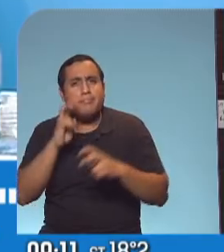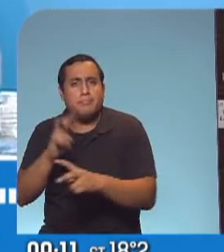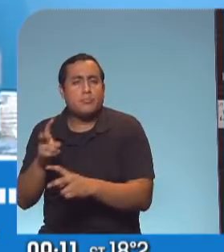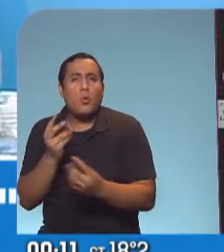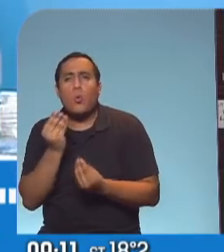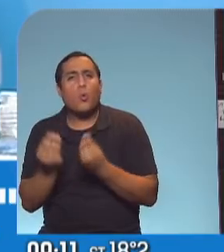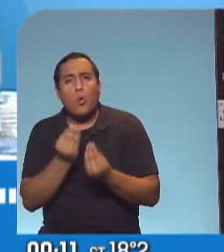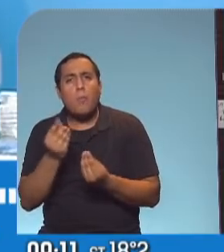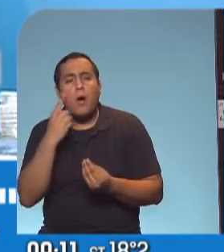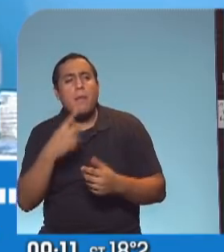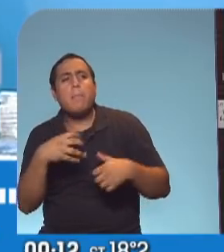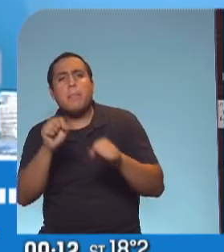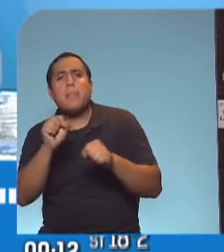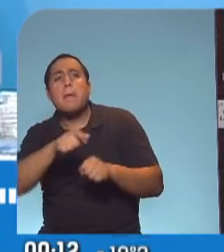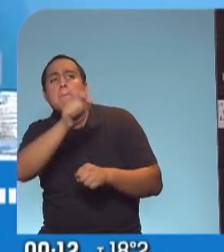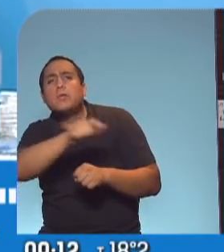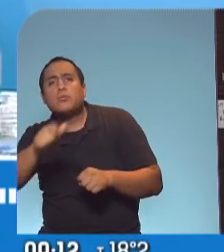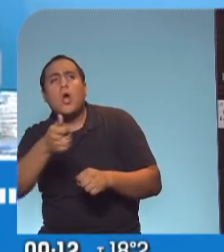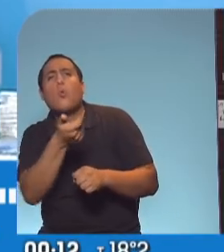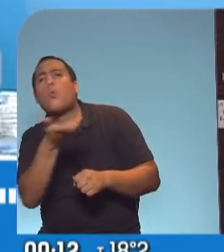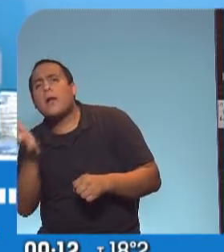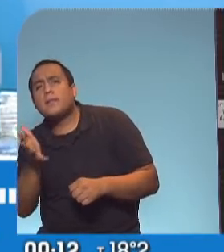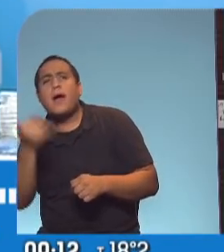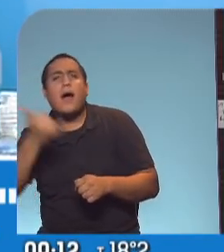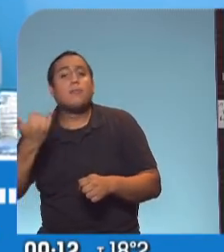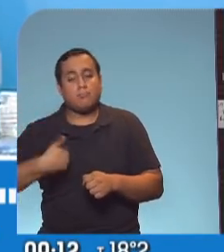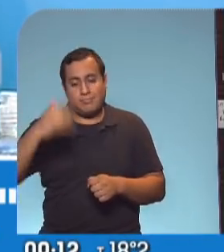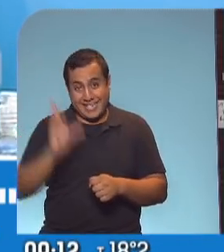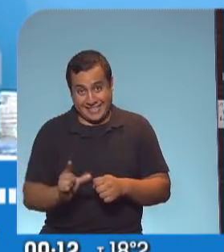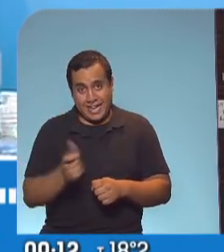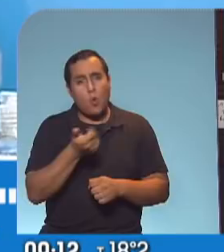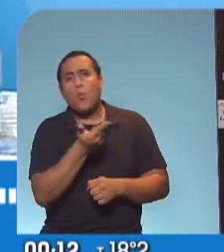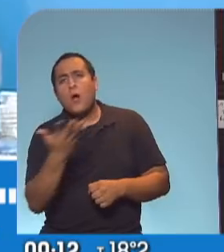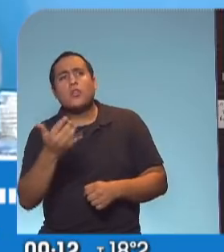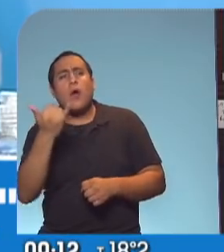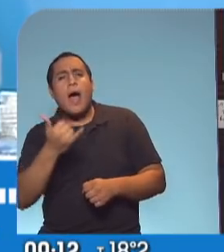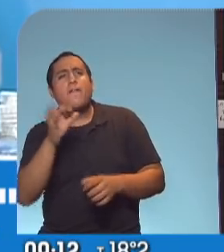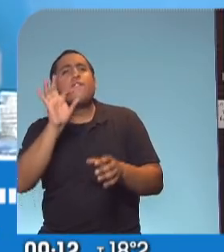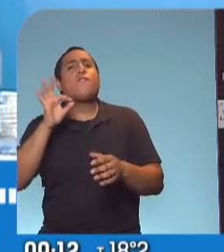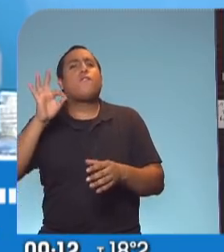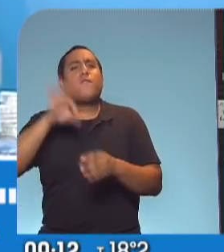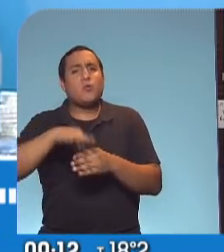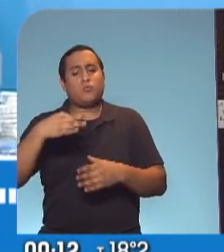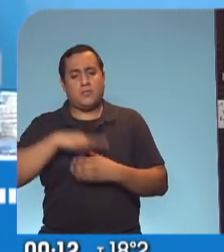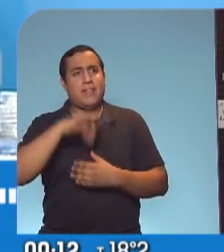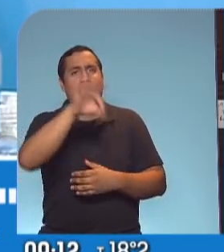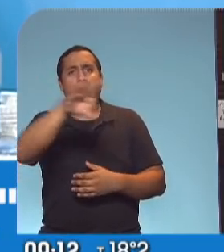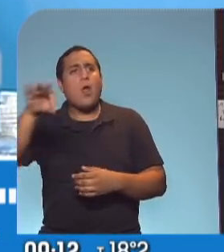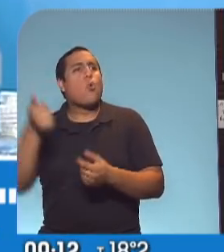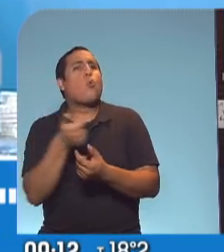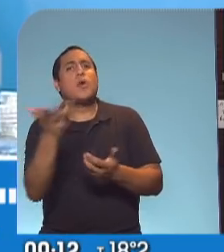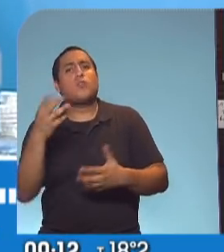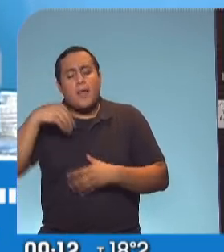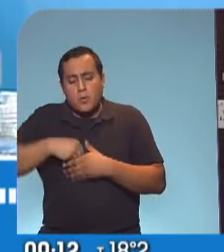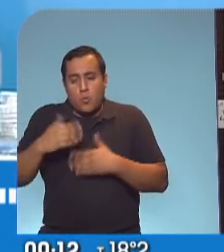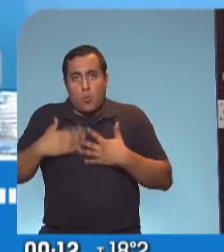qué proporción de las personas en Argentina han tenido contacto con el virus y han generado anticuerpos. Entonces,